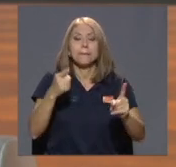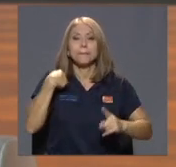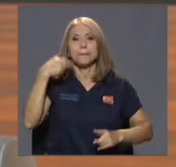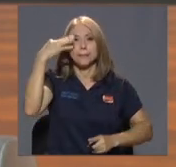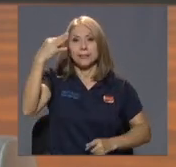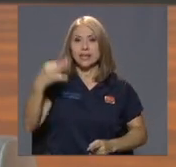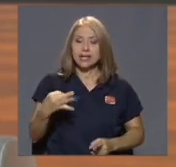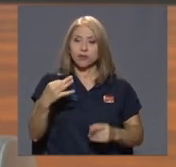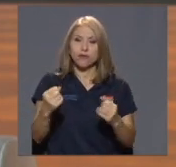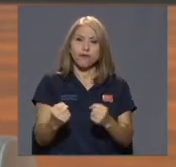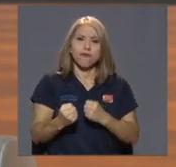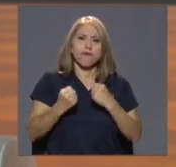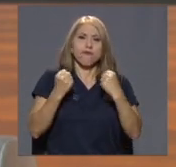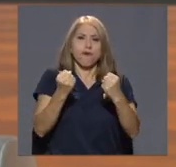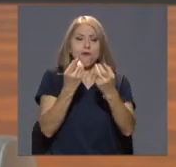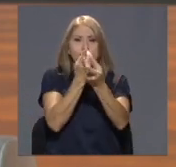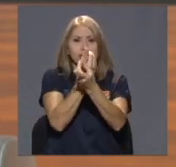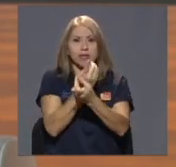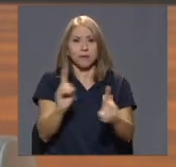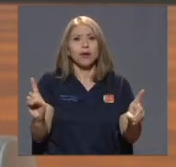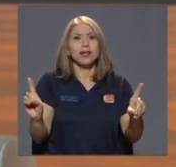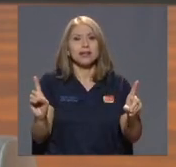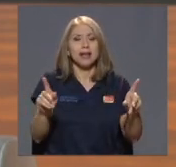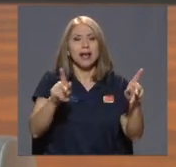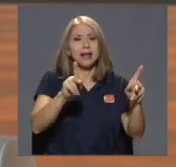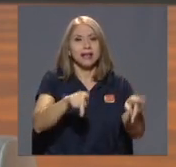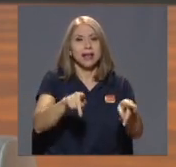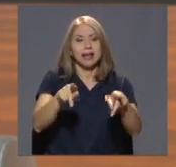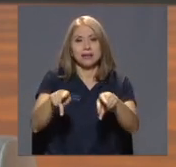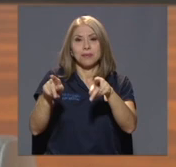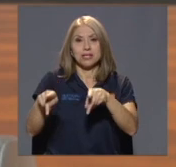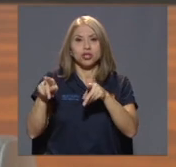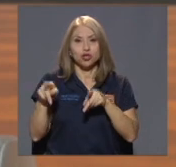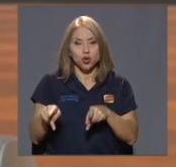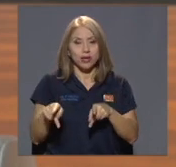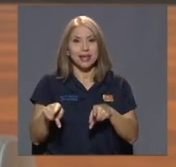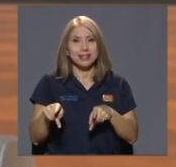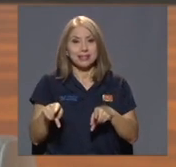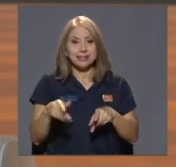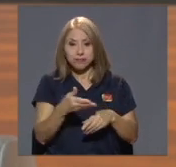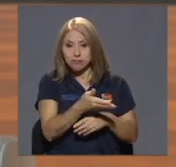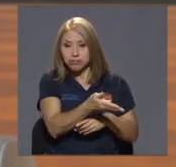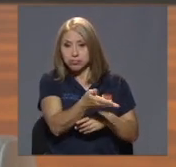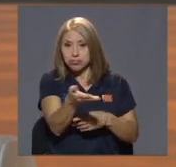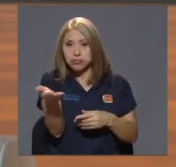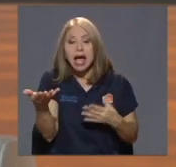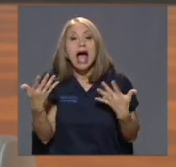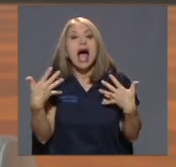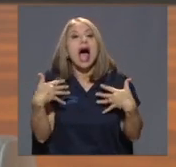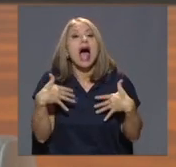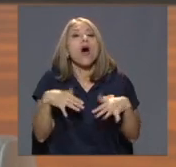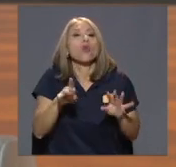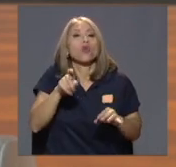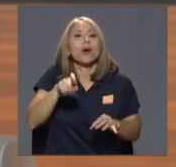fortaleza democrática que las personas, aun y cuando necesiten un poco de traducción de la información,